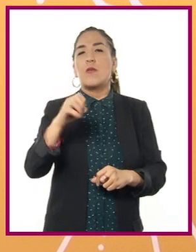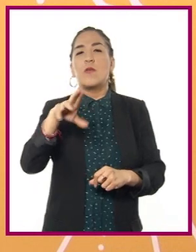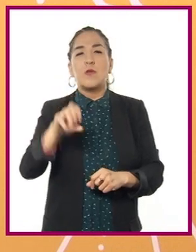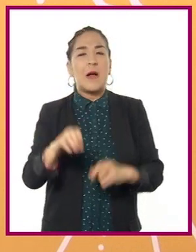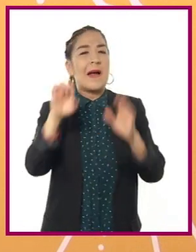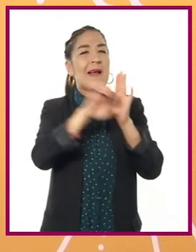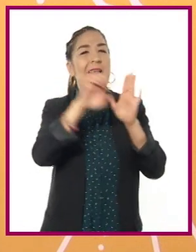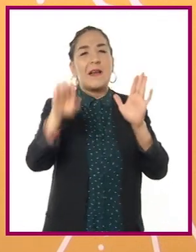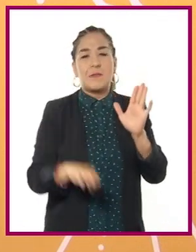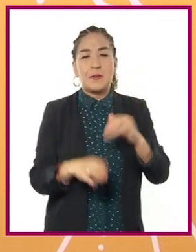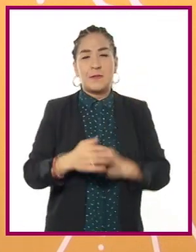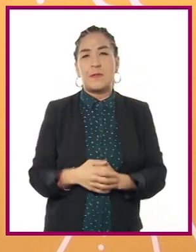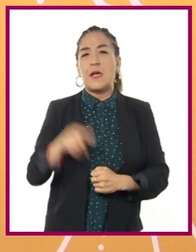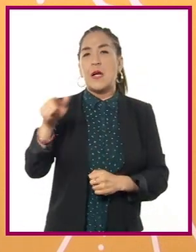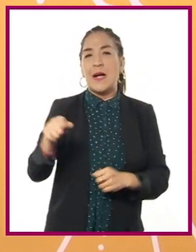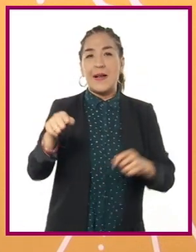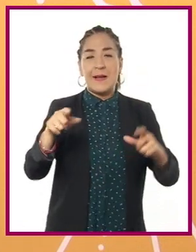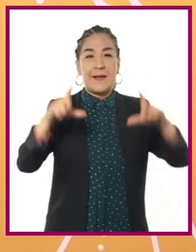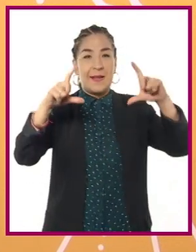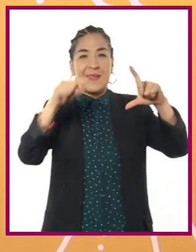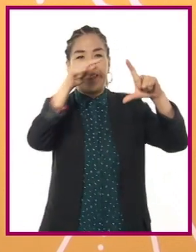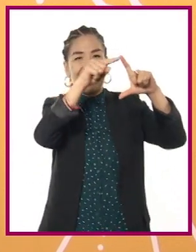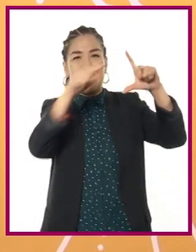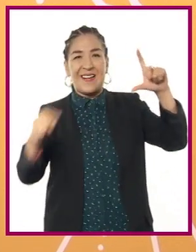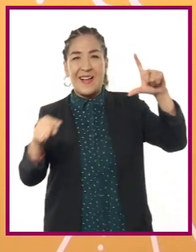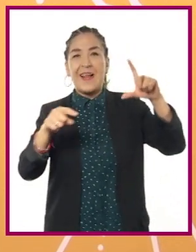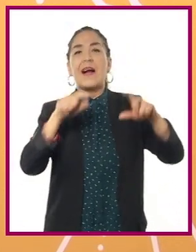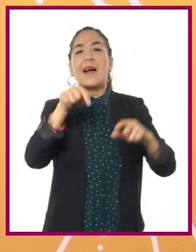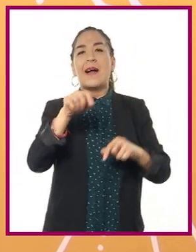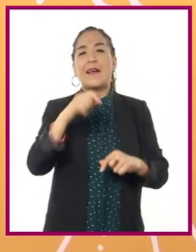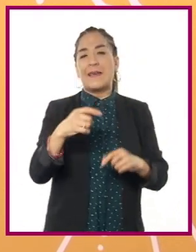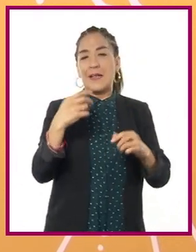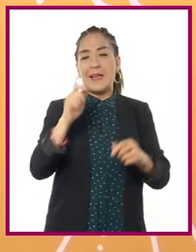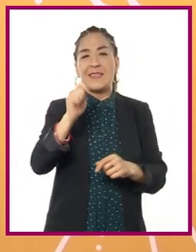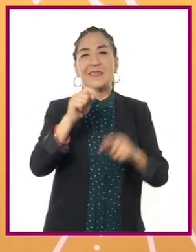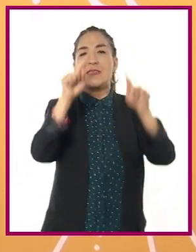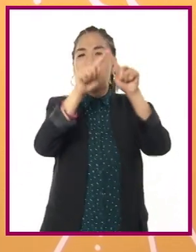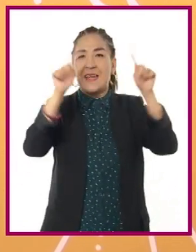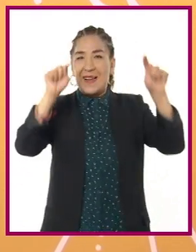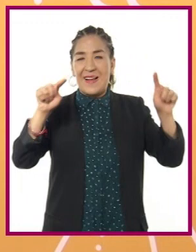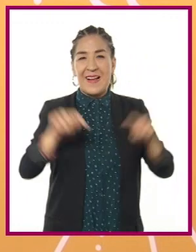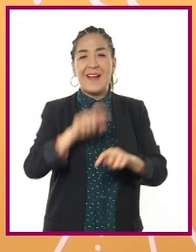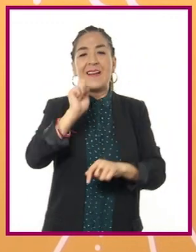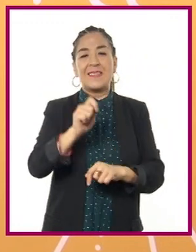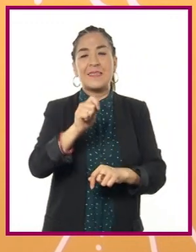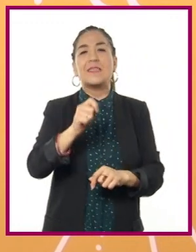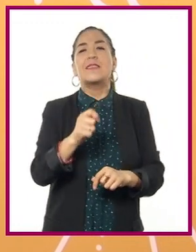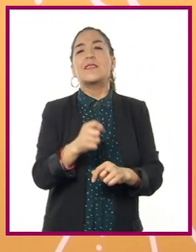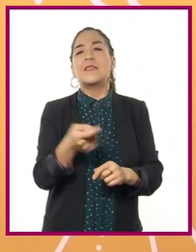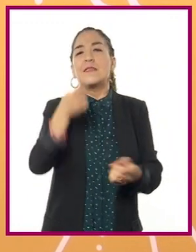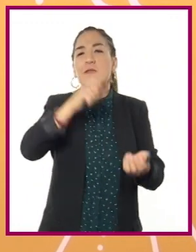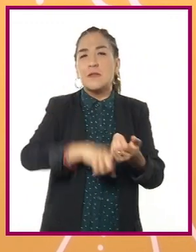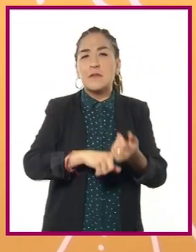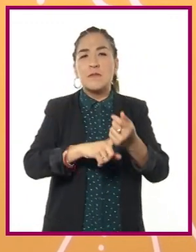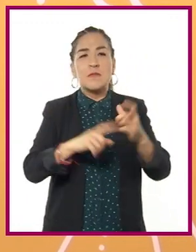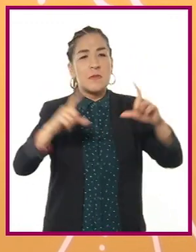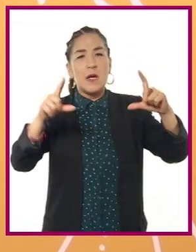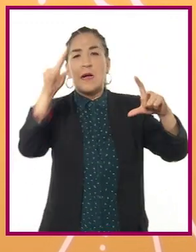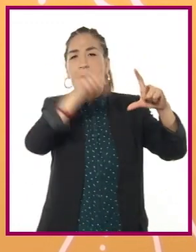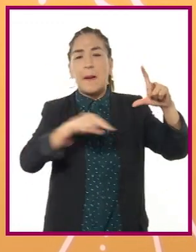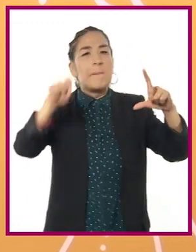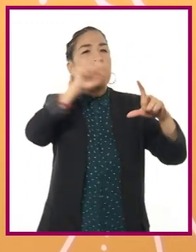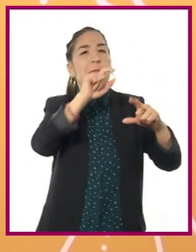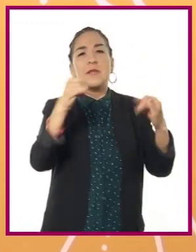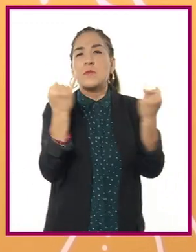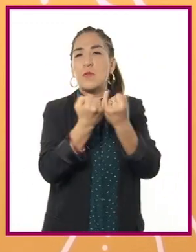ejemplo, en el caso de la diagonal de un hexágono inscrito en una circunferencia, es al mismo